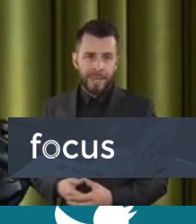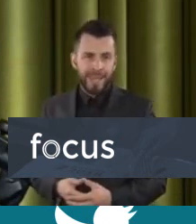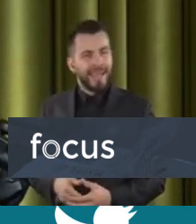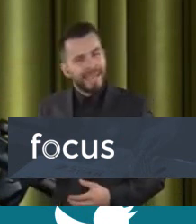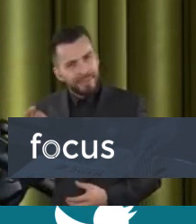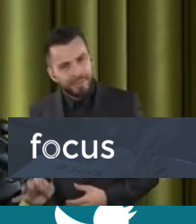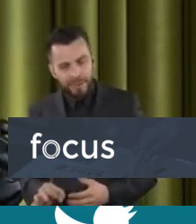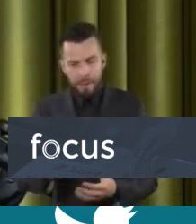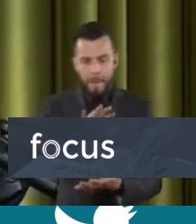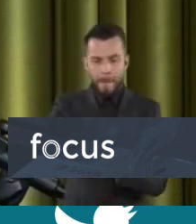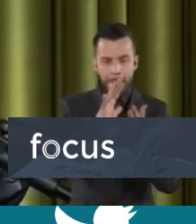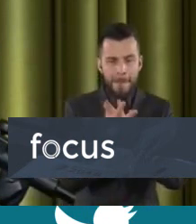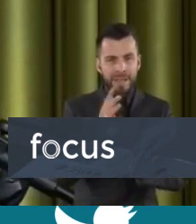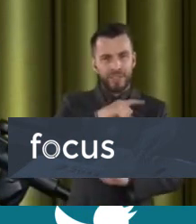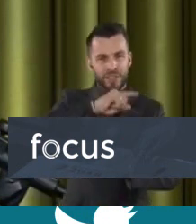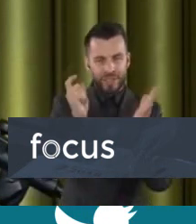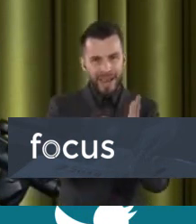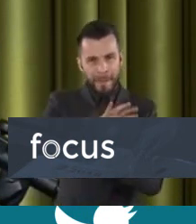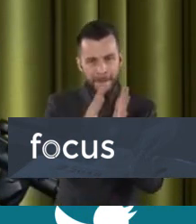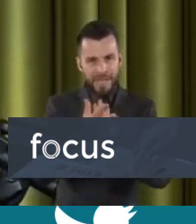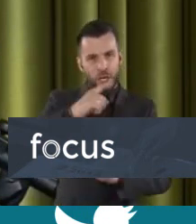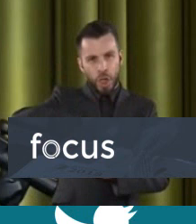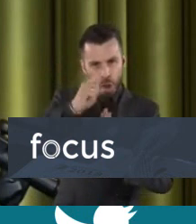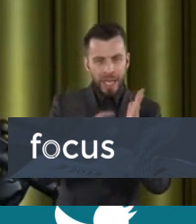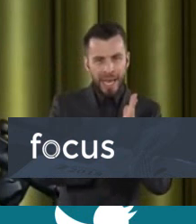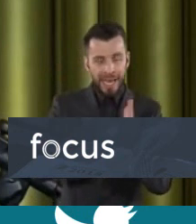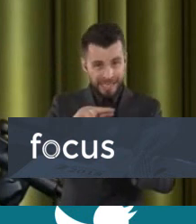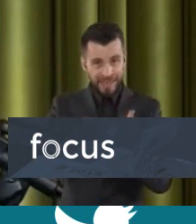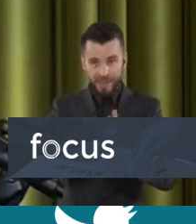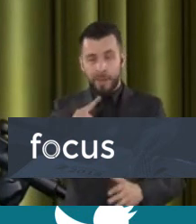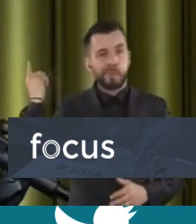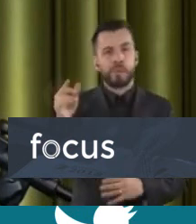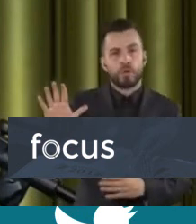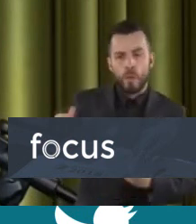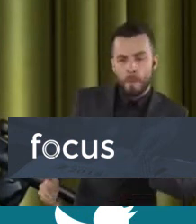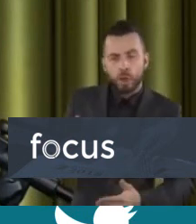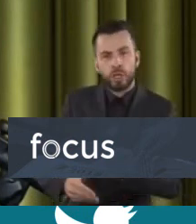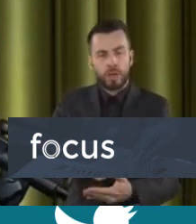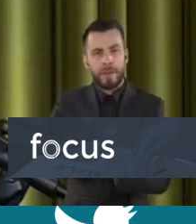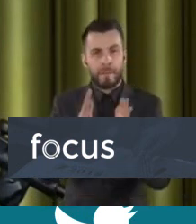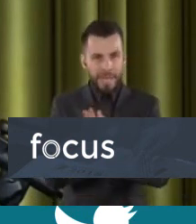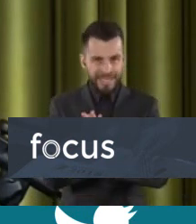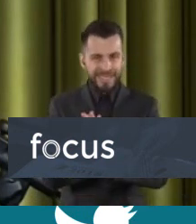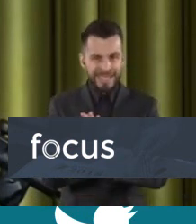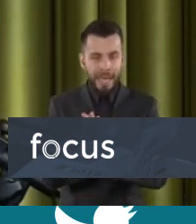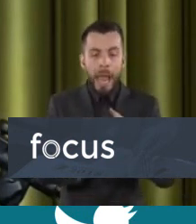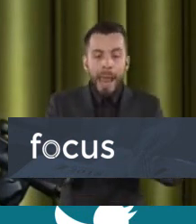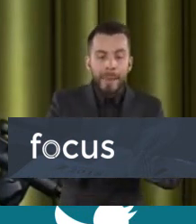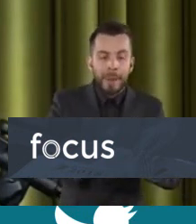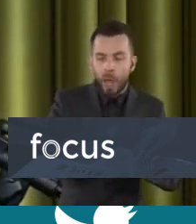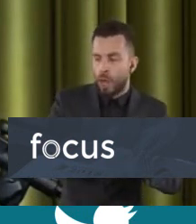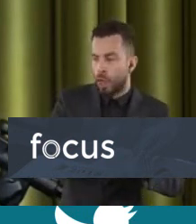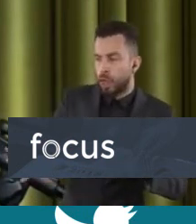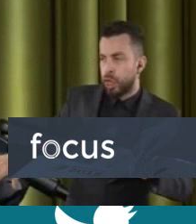que la paz total no opaque la implementación del proceso de paz con las